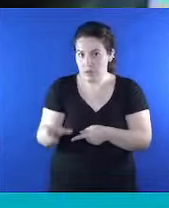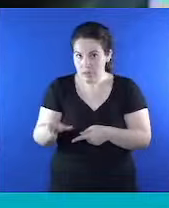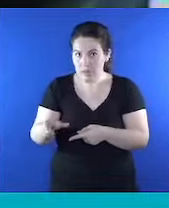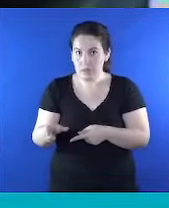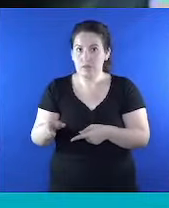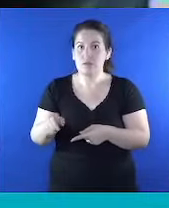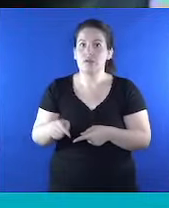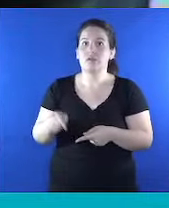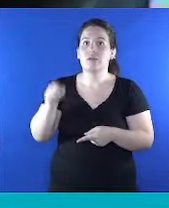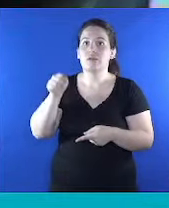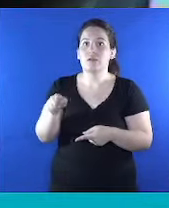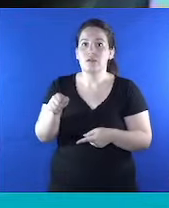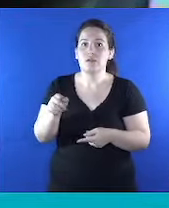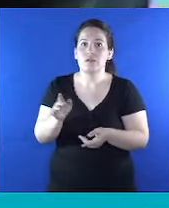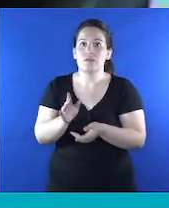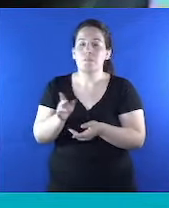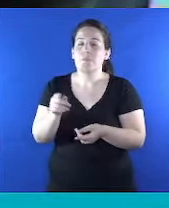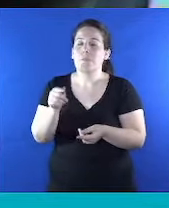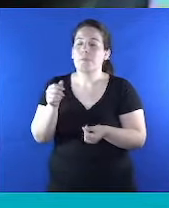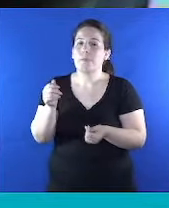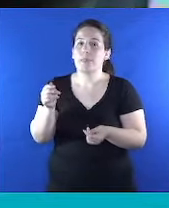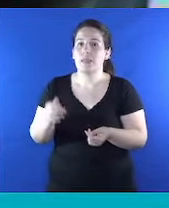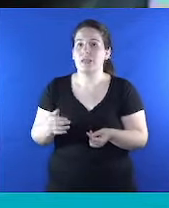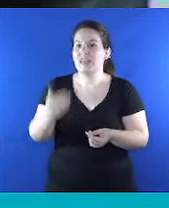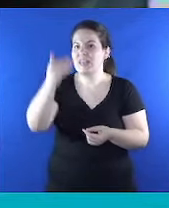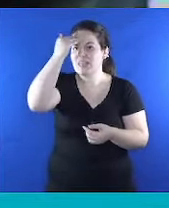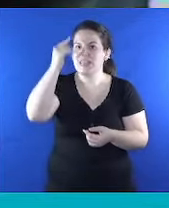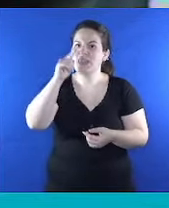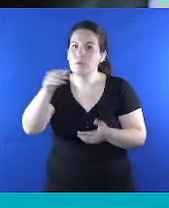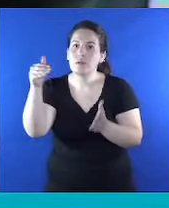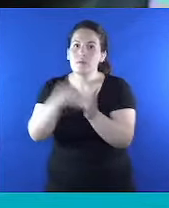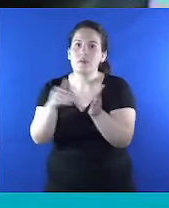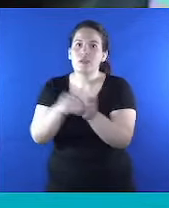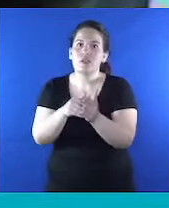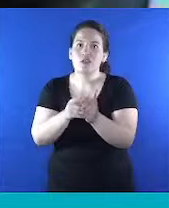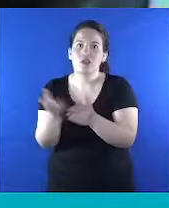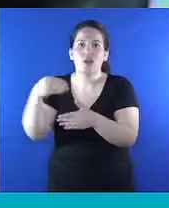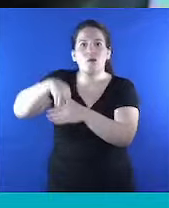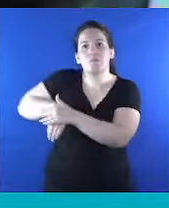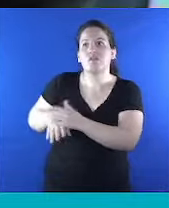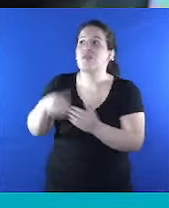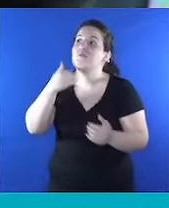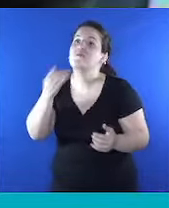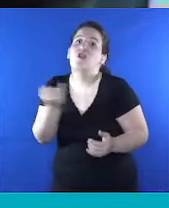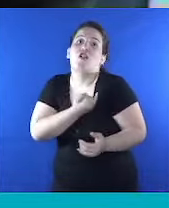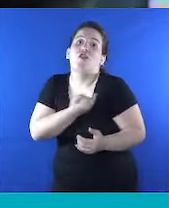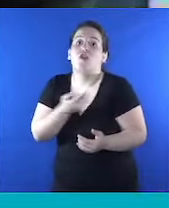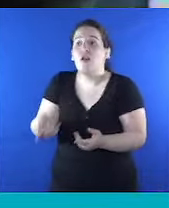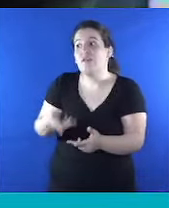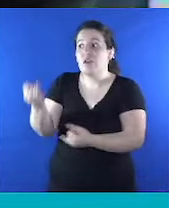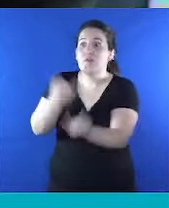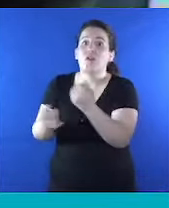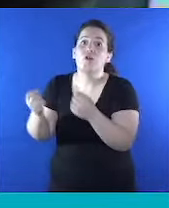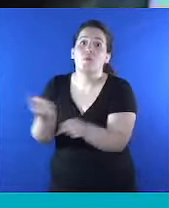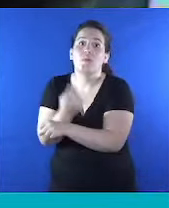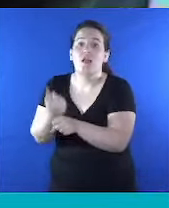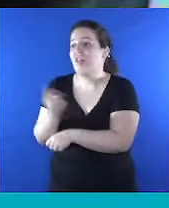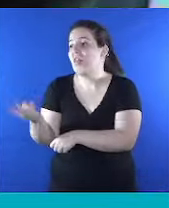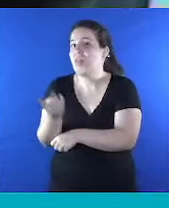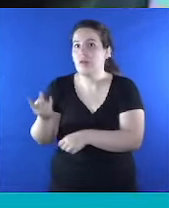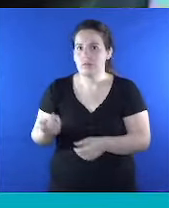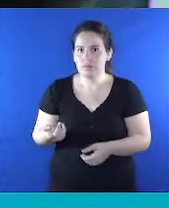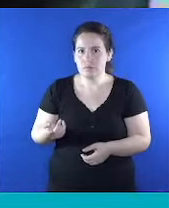decía se fó 15000 15000 millones de dólares y no se saben dónde está y no lo puede explicar y es un fracasado lo puso de